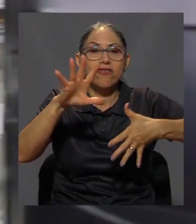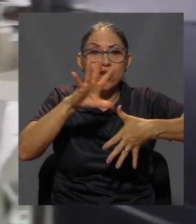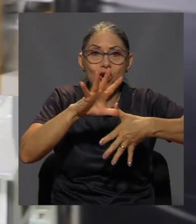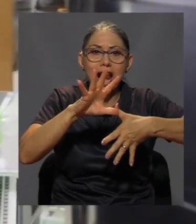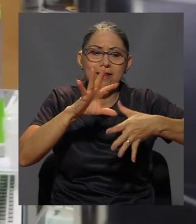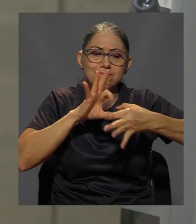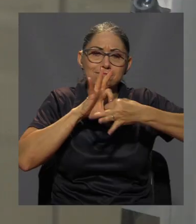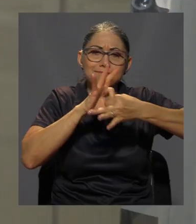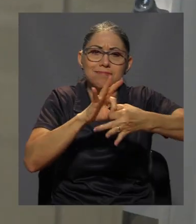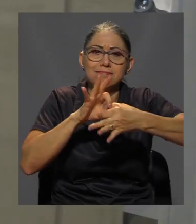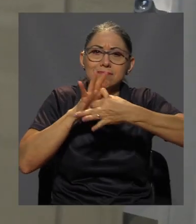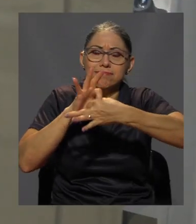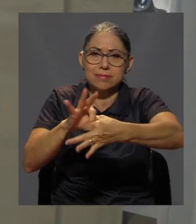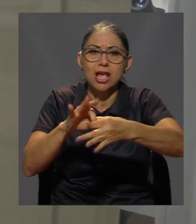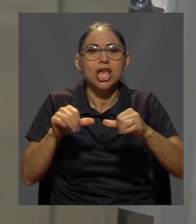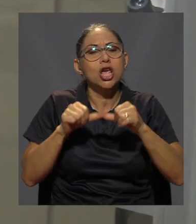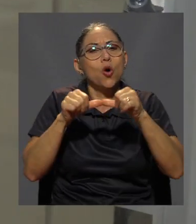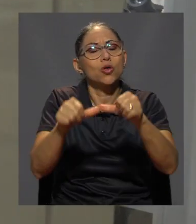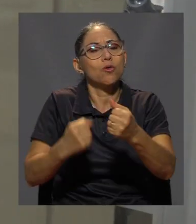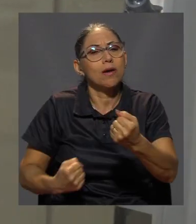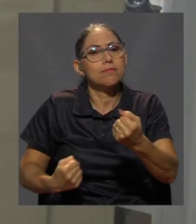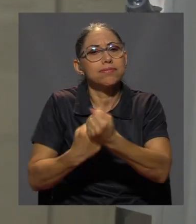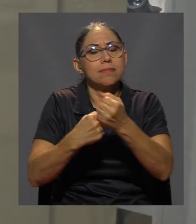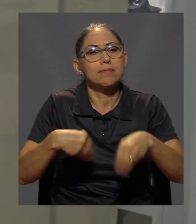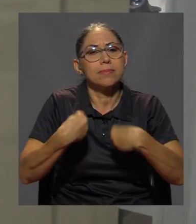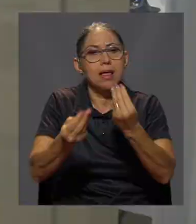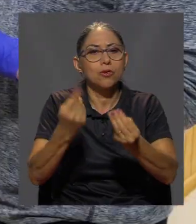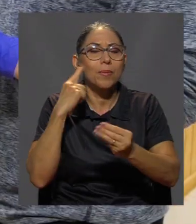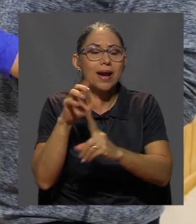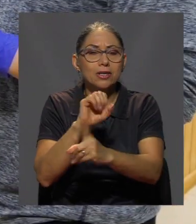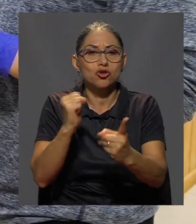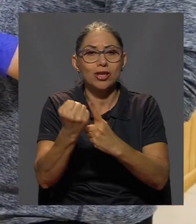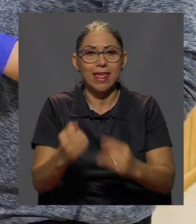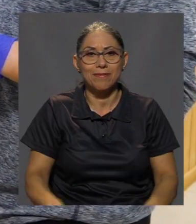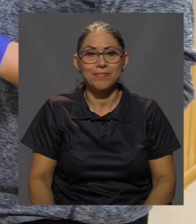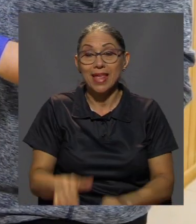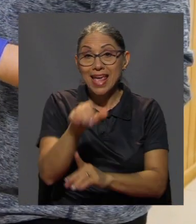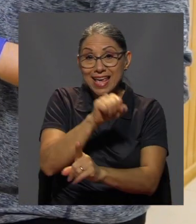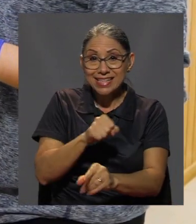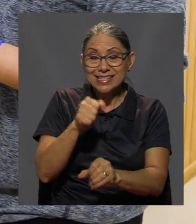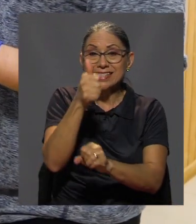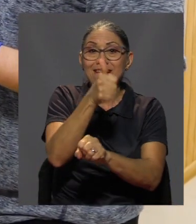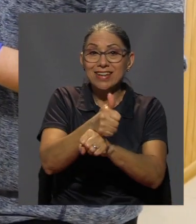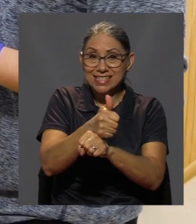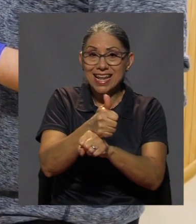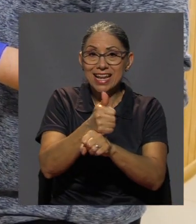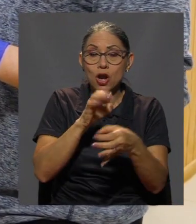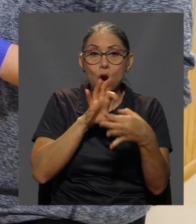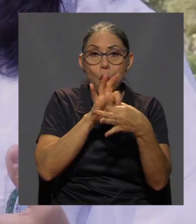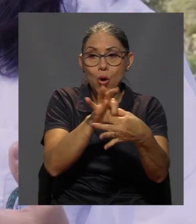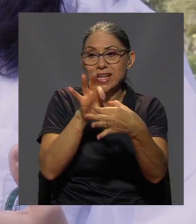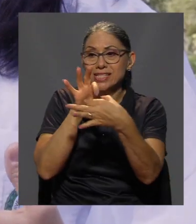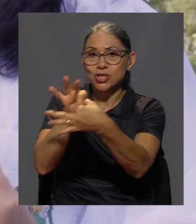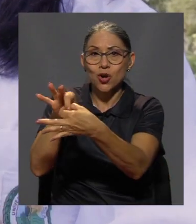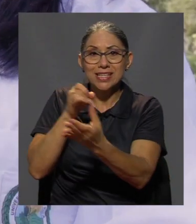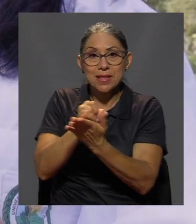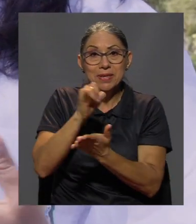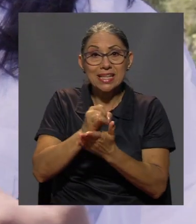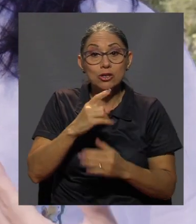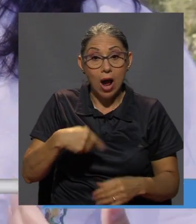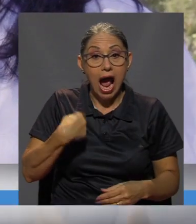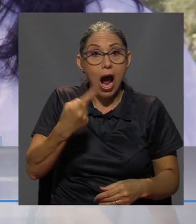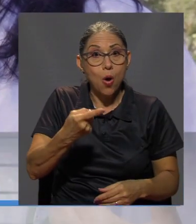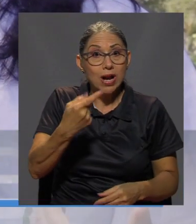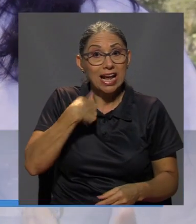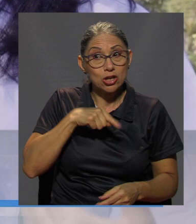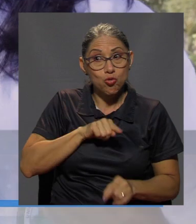y continuar con su objetivo de aportar a la sociedad. Establecer estas conexiones de investigación ahora que yo